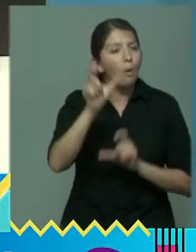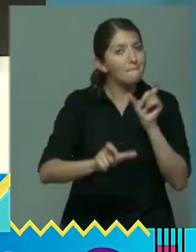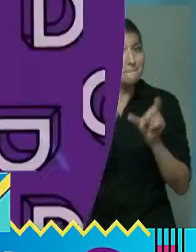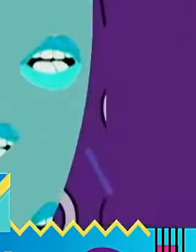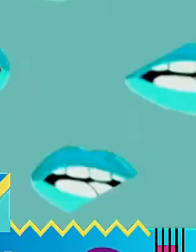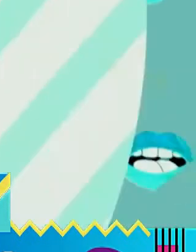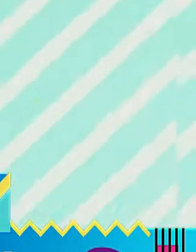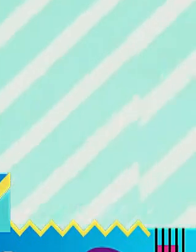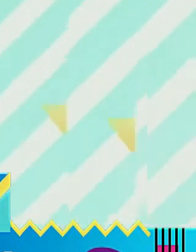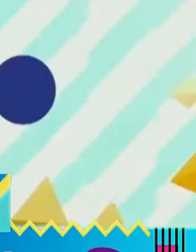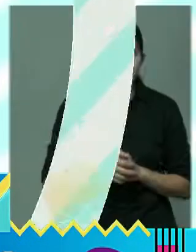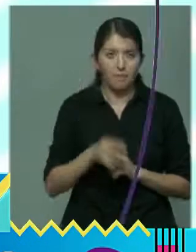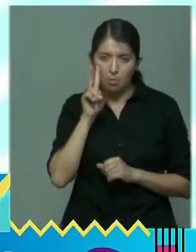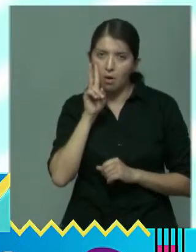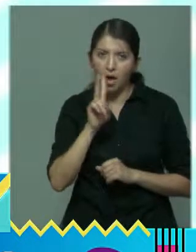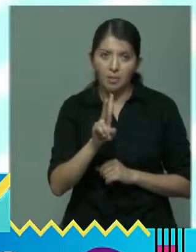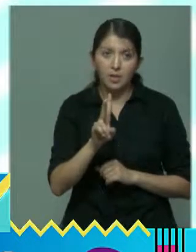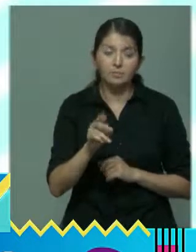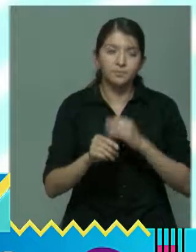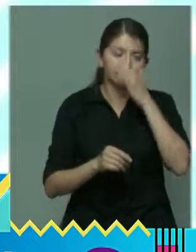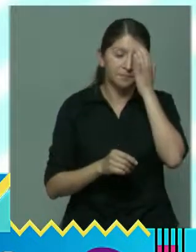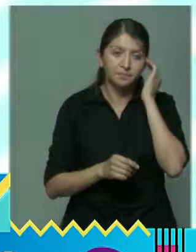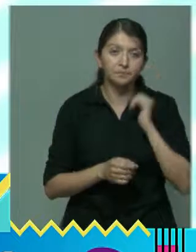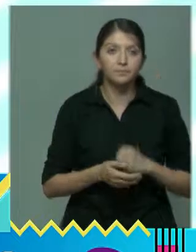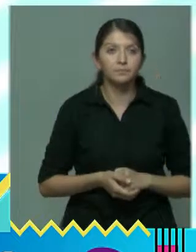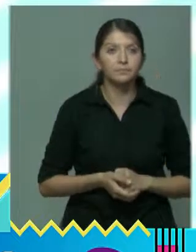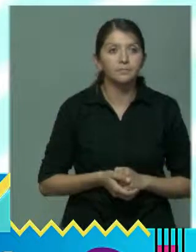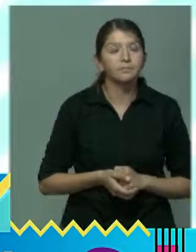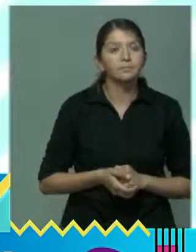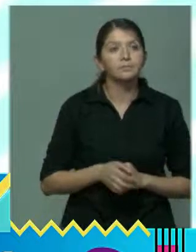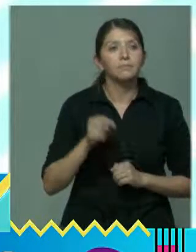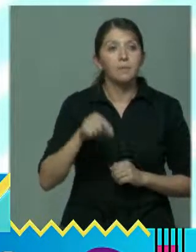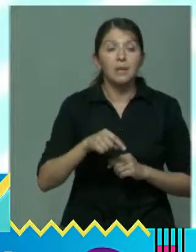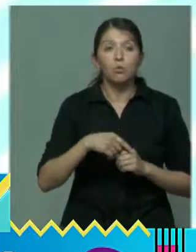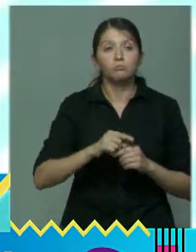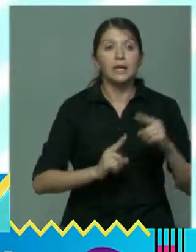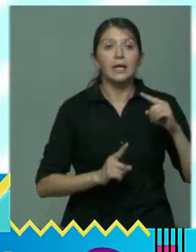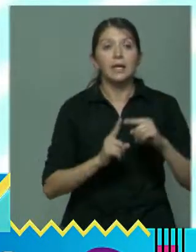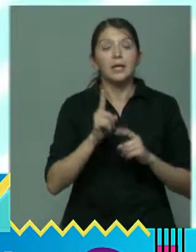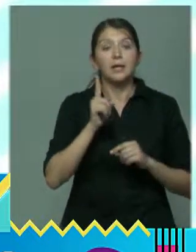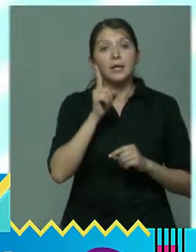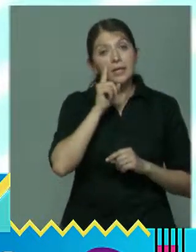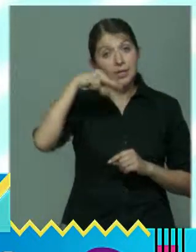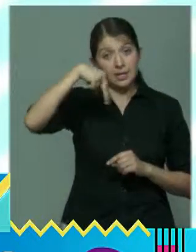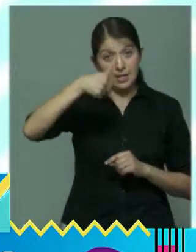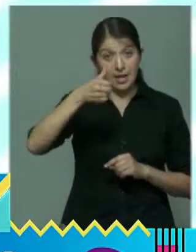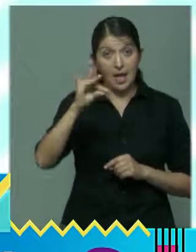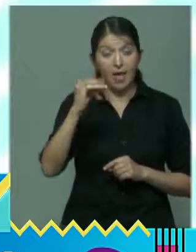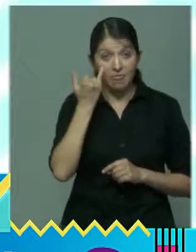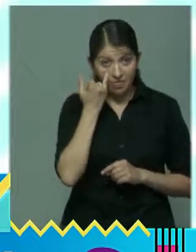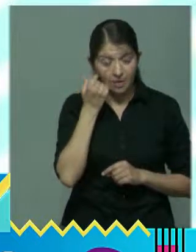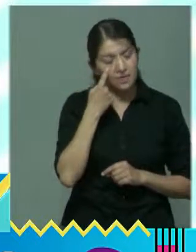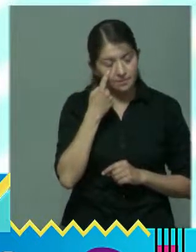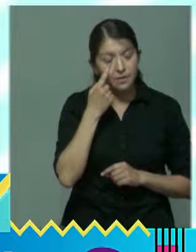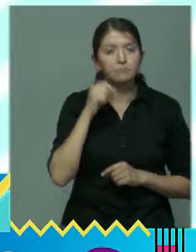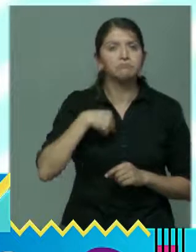que se está planteando aquí o cuáles son otros pareceres. El Instituto Nacional contra la Discriminación, la Xenofobia y el Racismo, el INADI, se propuso concientizar